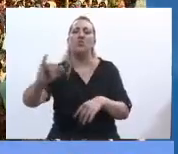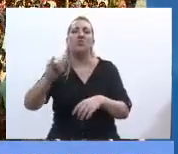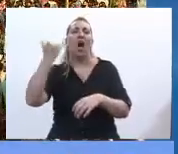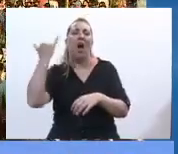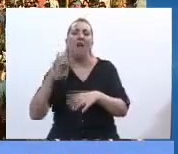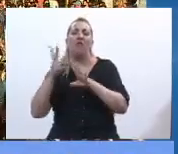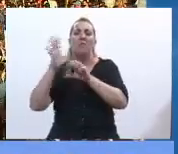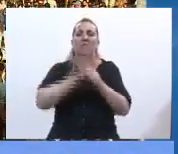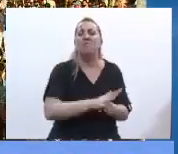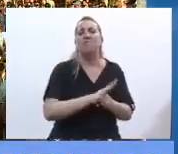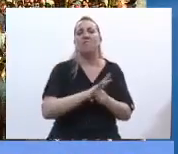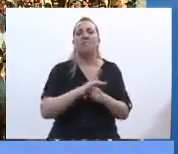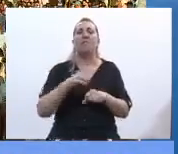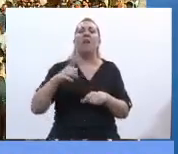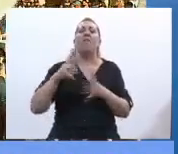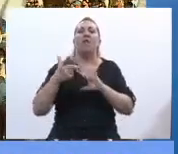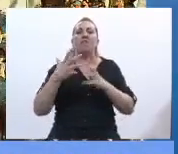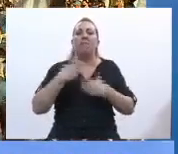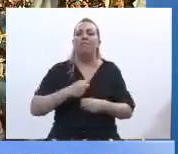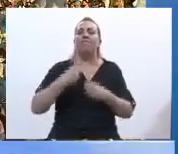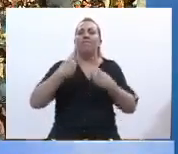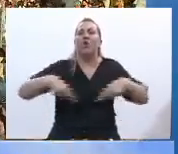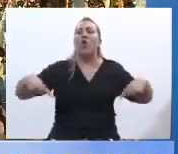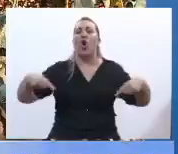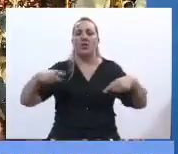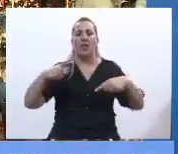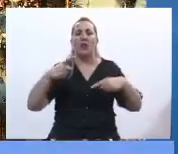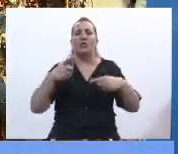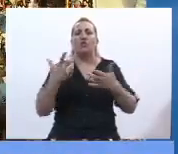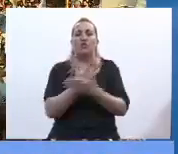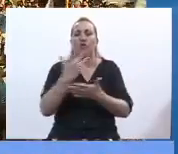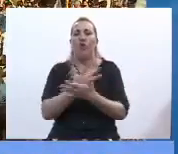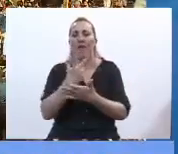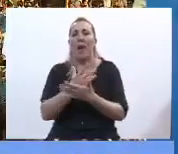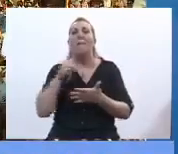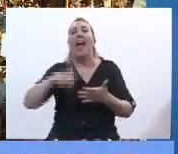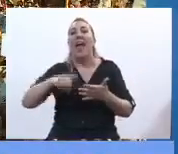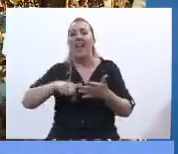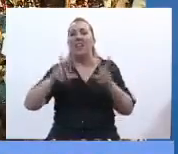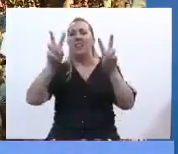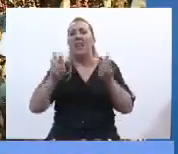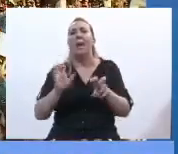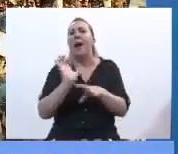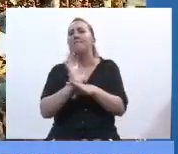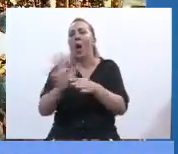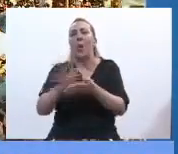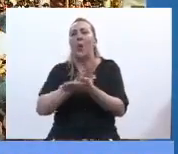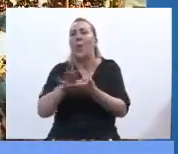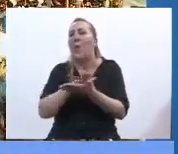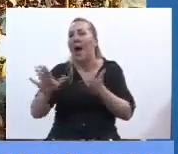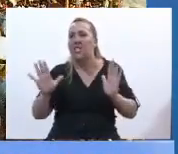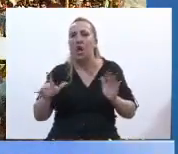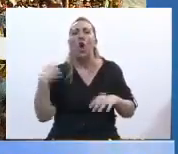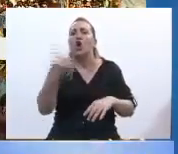y las injusticias a las que se vieron sometidos. Entonces, creo que esto es un punto básico que tenemos que ser